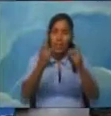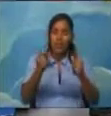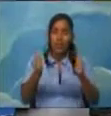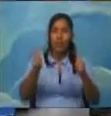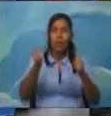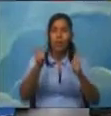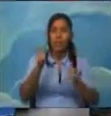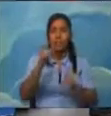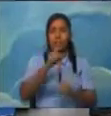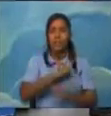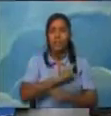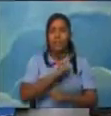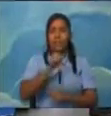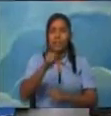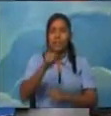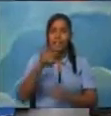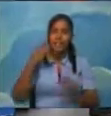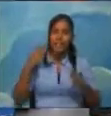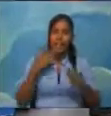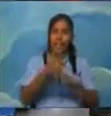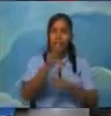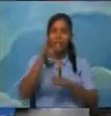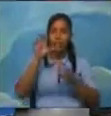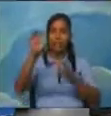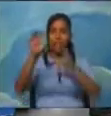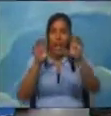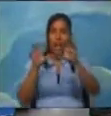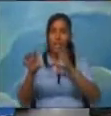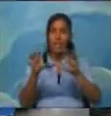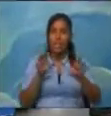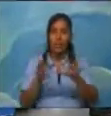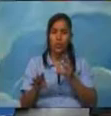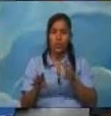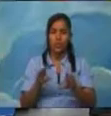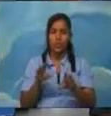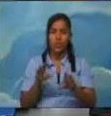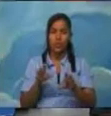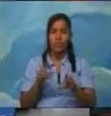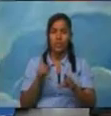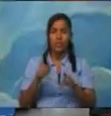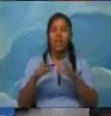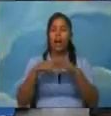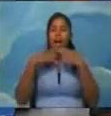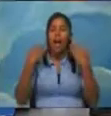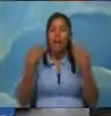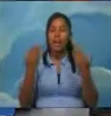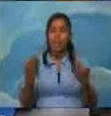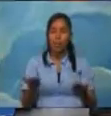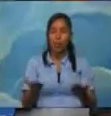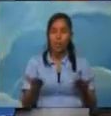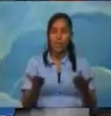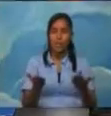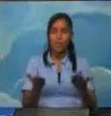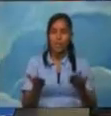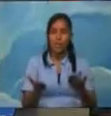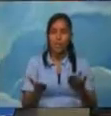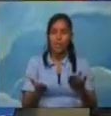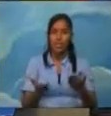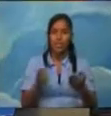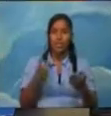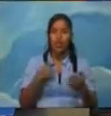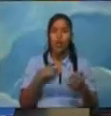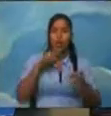en número, entre las naciones, entre las naciones, a las cuales